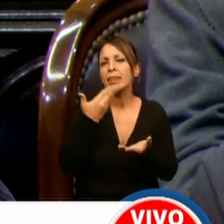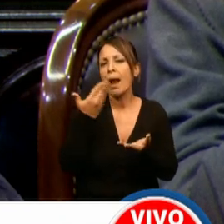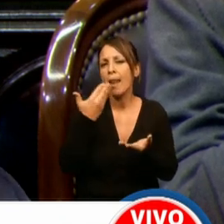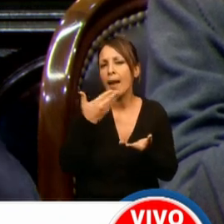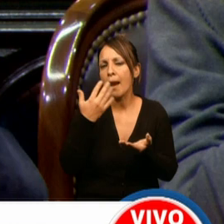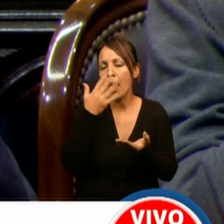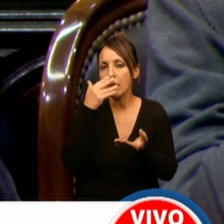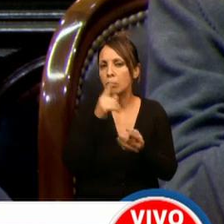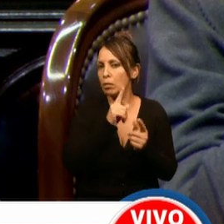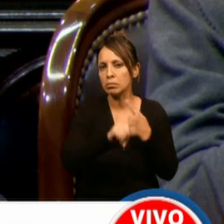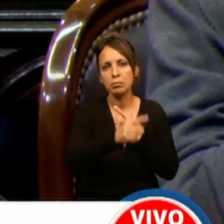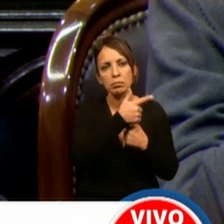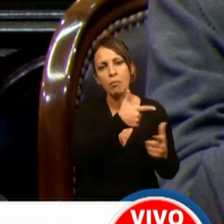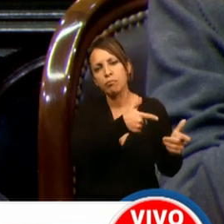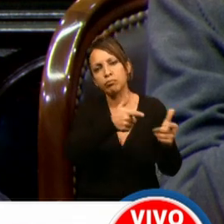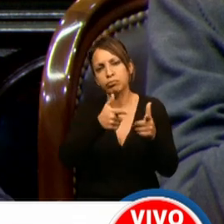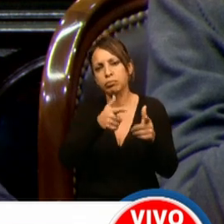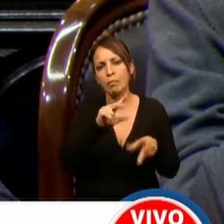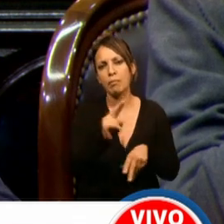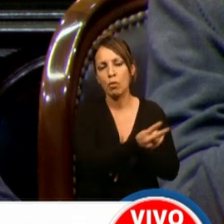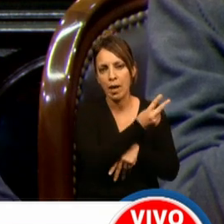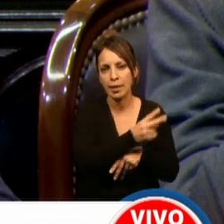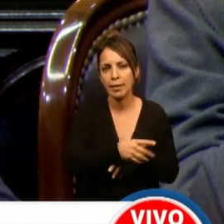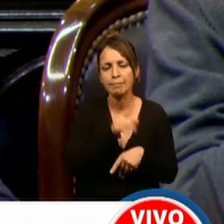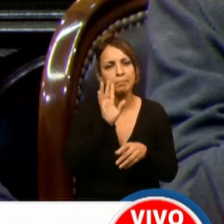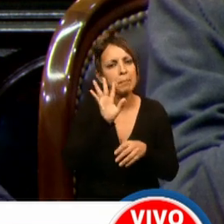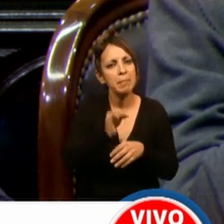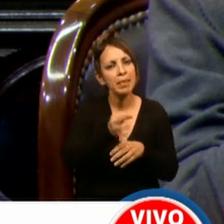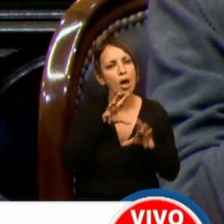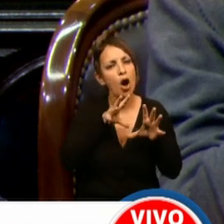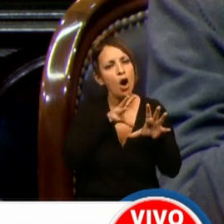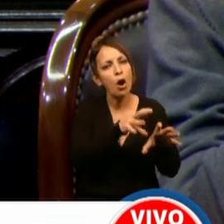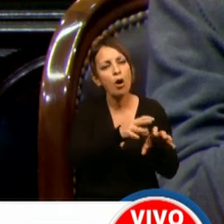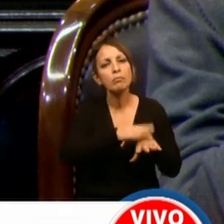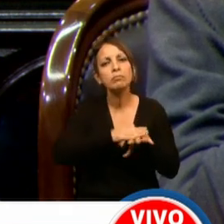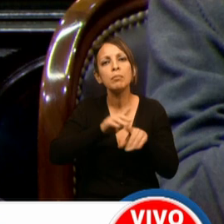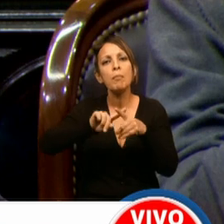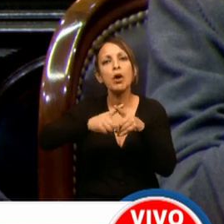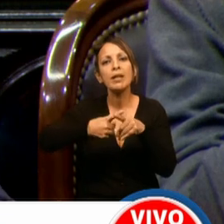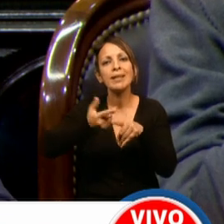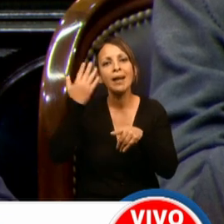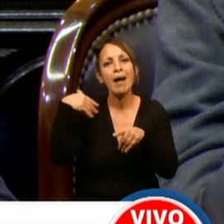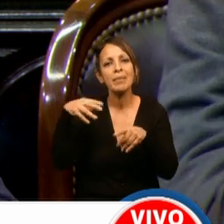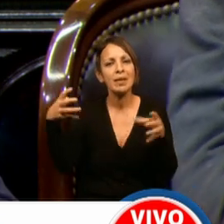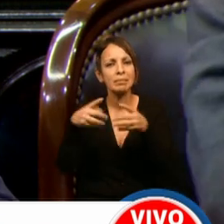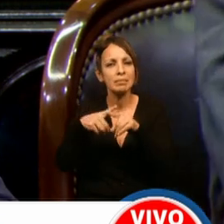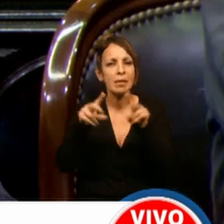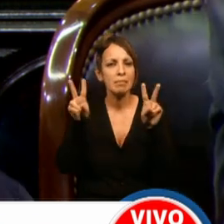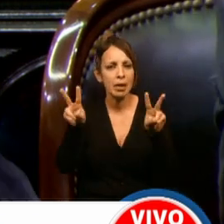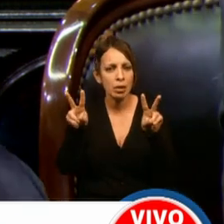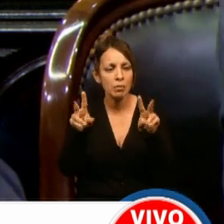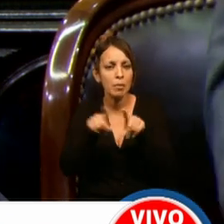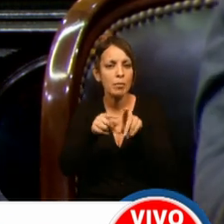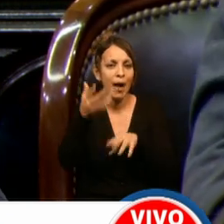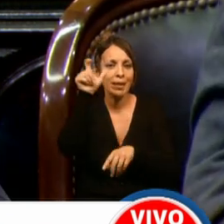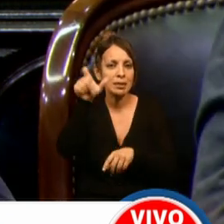odio que que generaba esa política del peronismo que alguna vez daniel